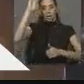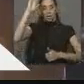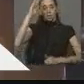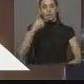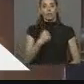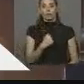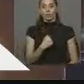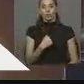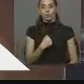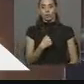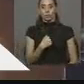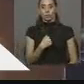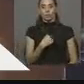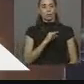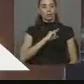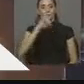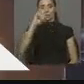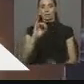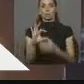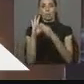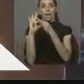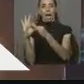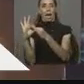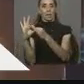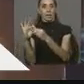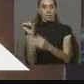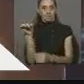estaré siempre agradecido.